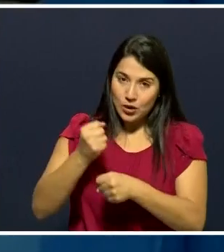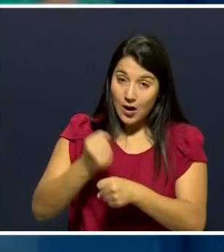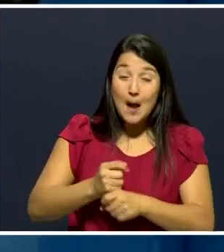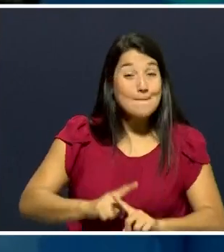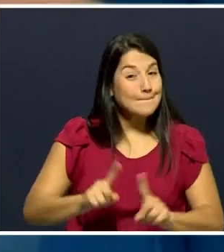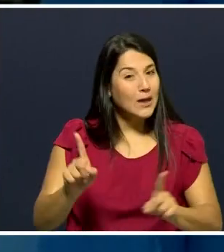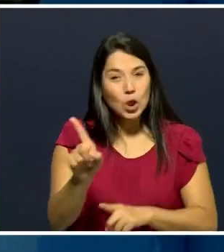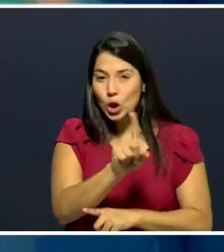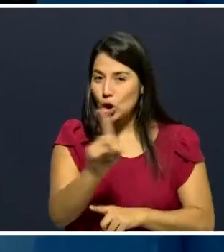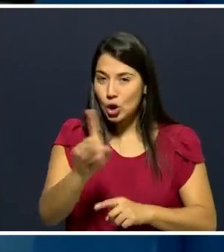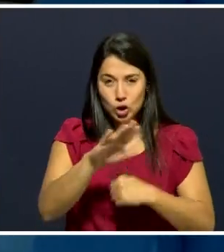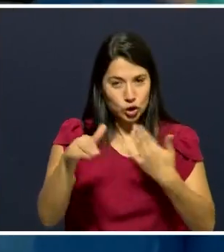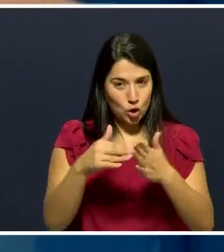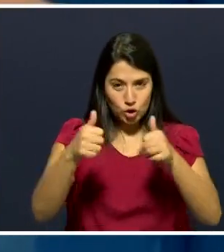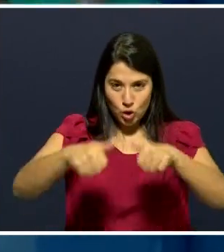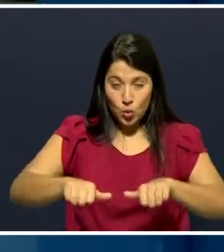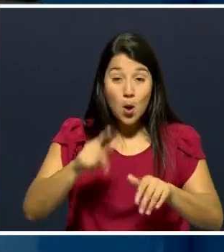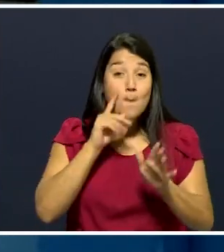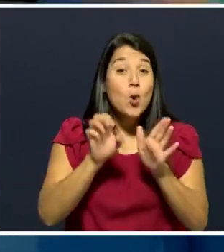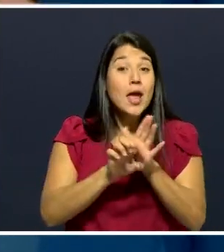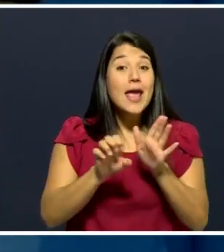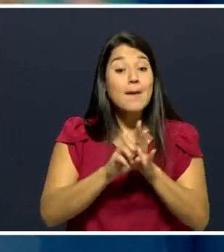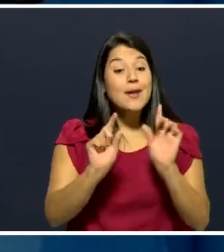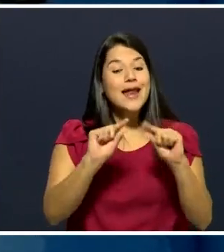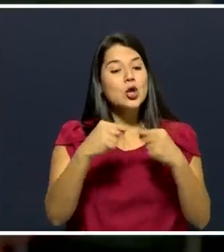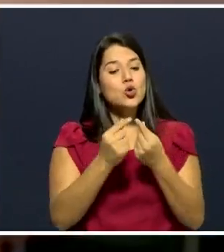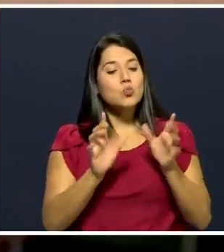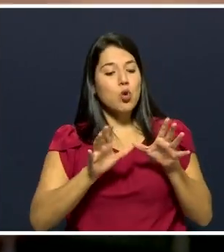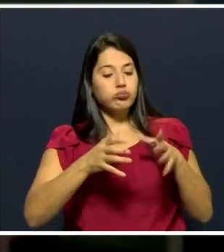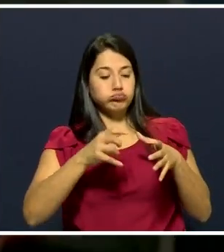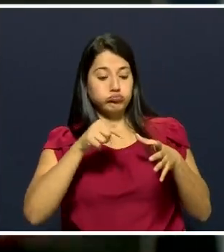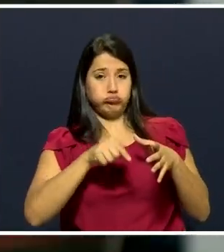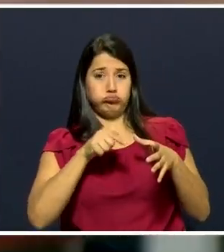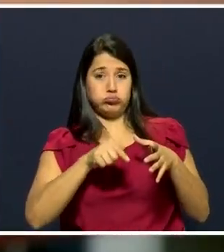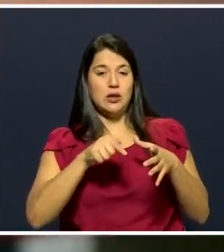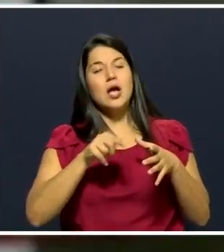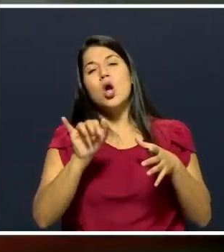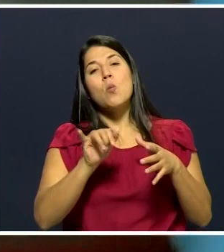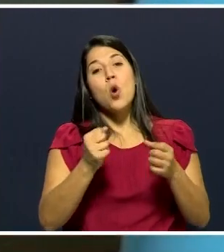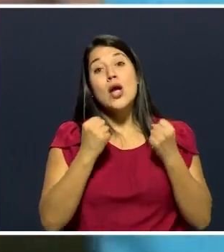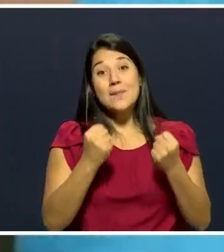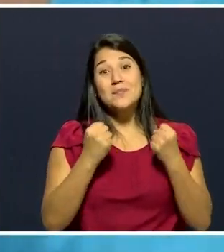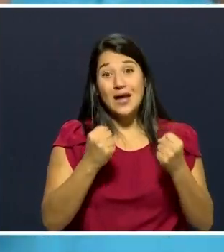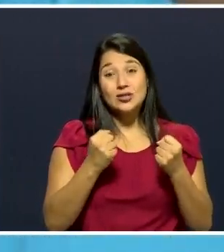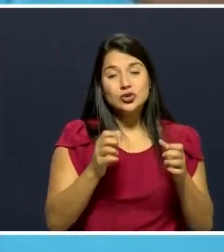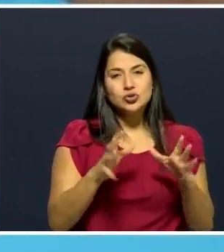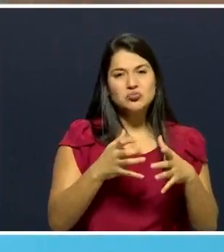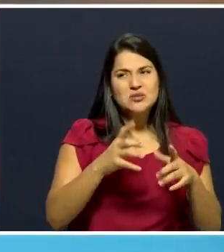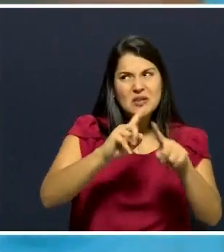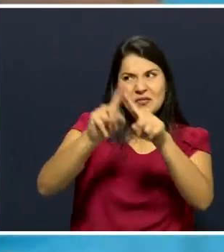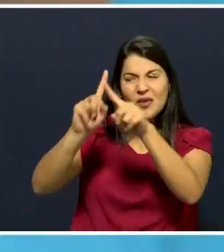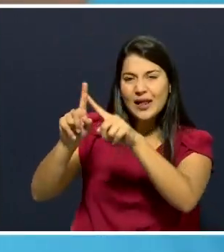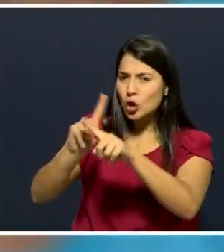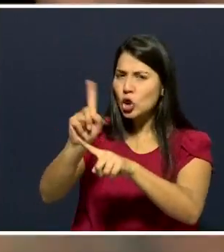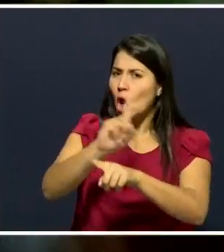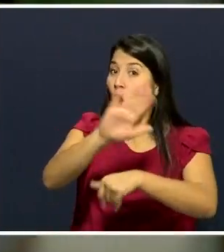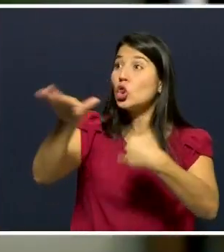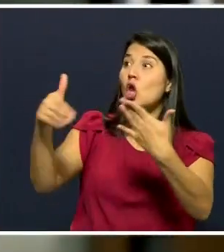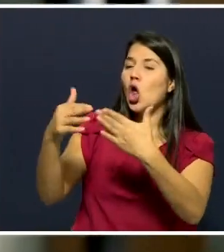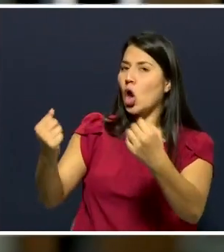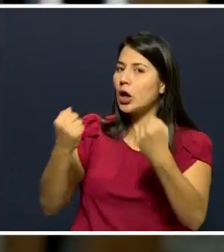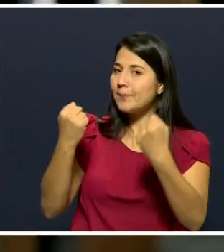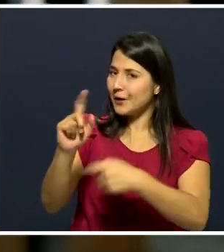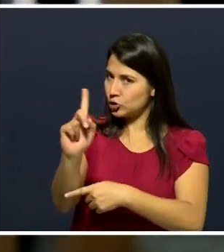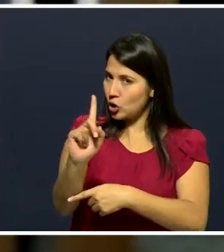ejemplo, el grupo de Centro de Acondicionamiento Físico, CAFCO, anunció por medio de redes sociales que los gimnasios miembros de este grupo no